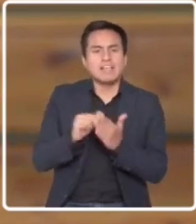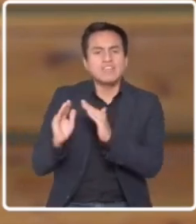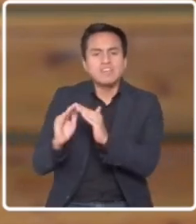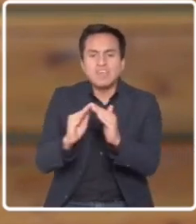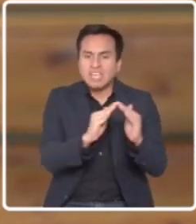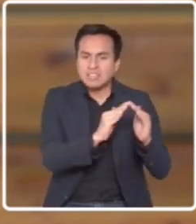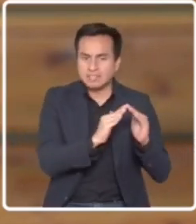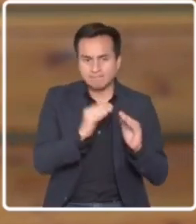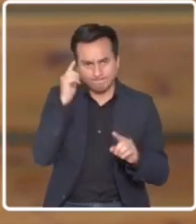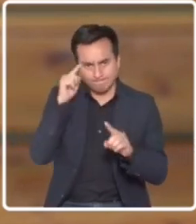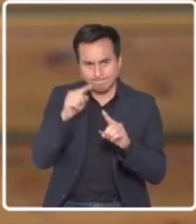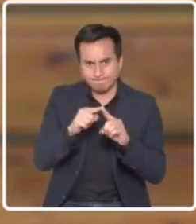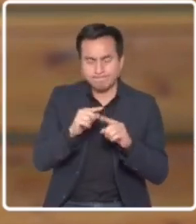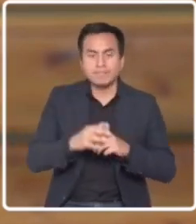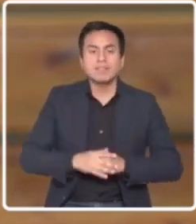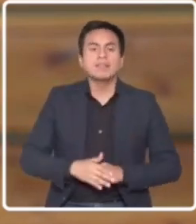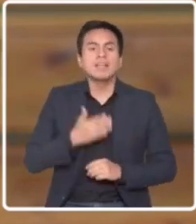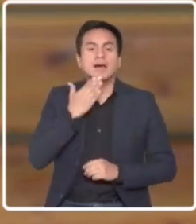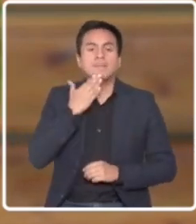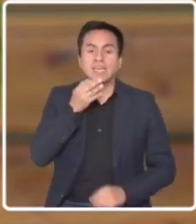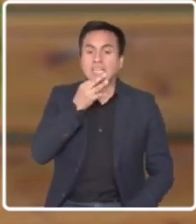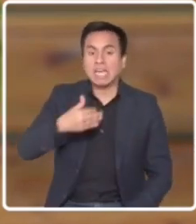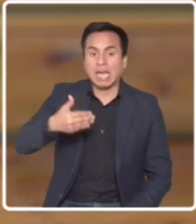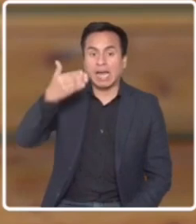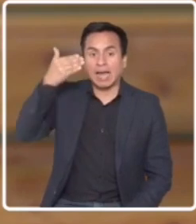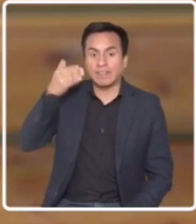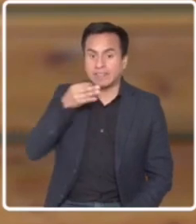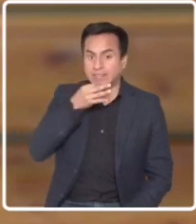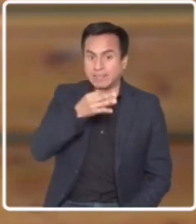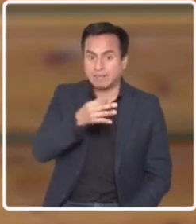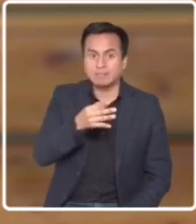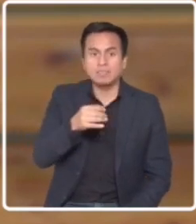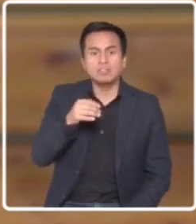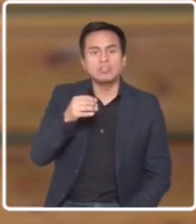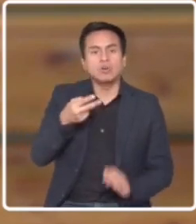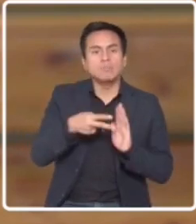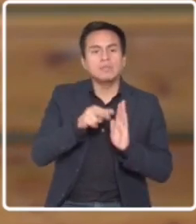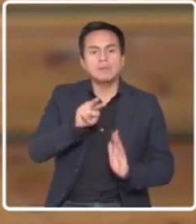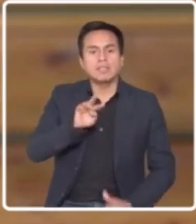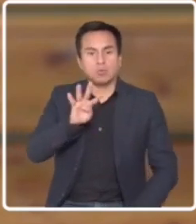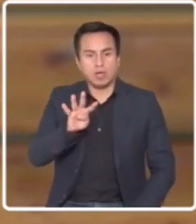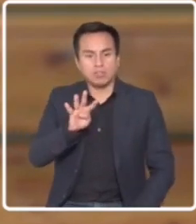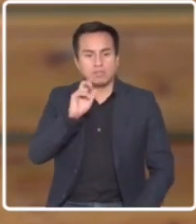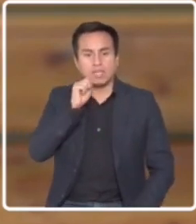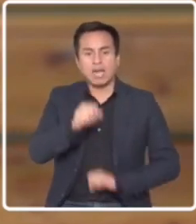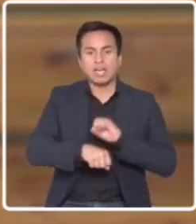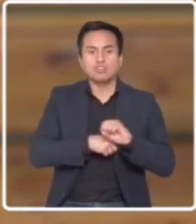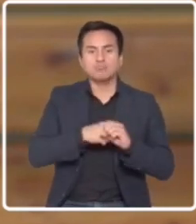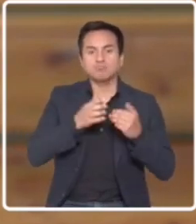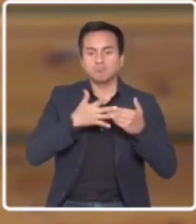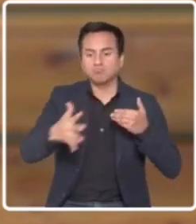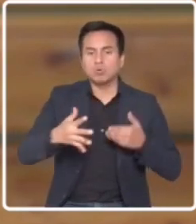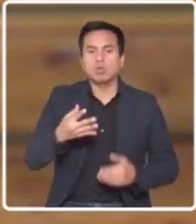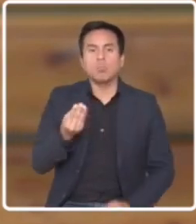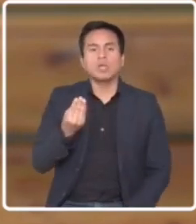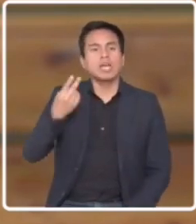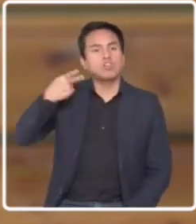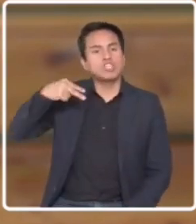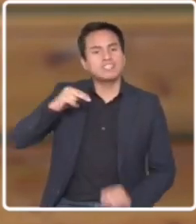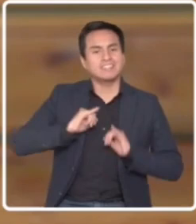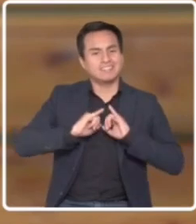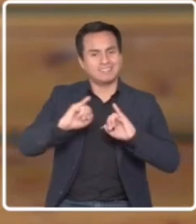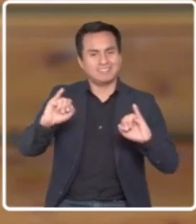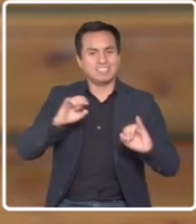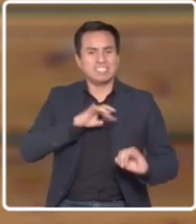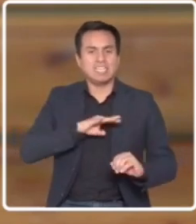viviendas. Y, como lo he mencionado en anteriores ocasiones, este 2024 va a ser un año de buenas noticias, un año en el